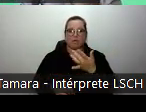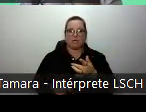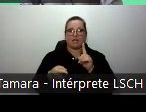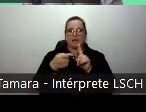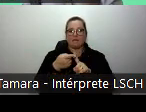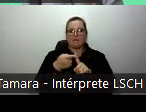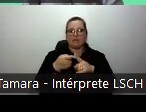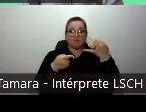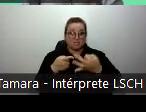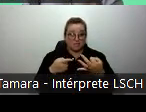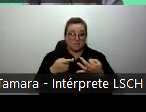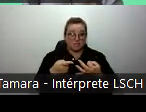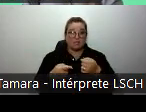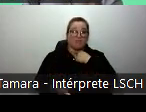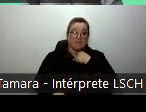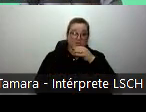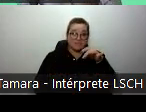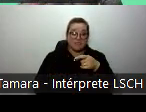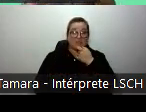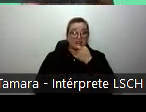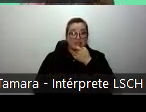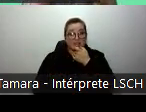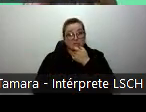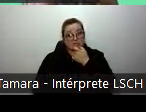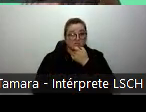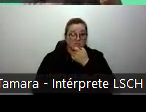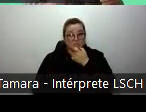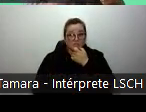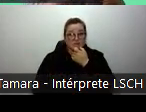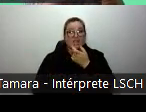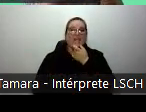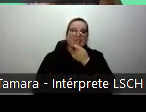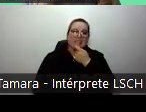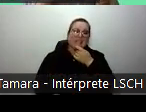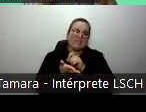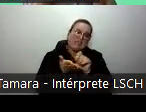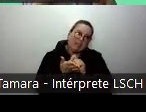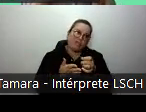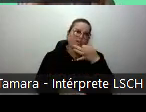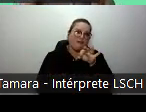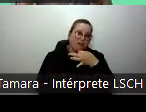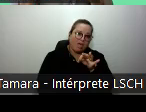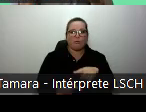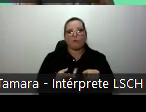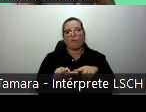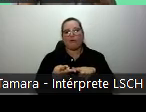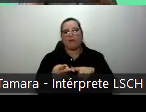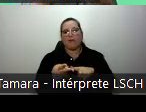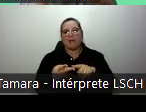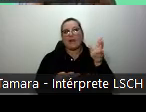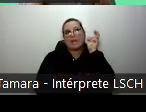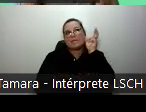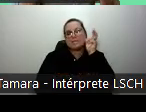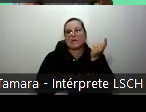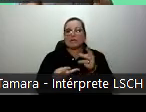específica Quiero saber inglés Hay inglés escrito hablado eh listening que es para